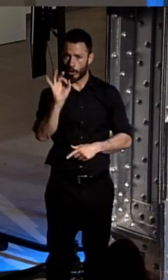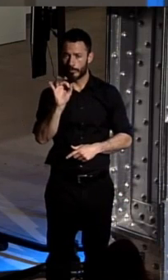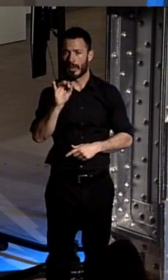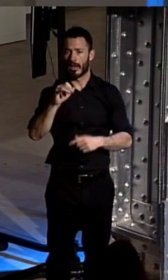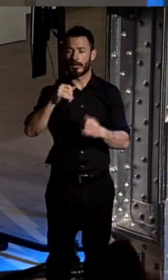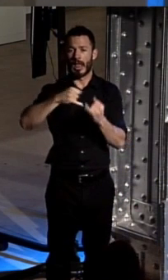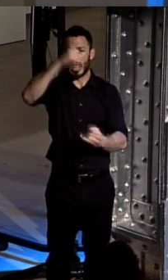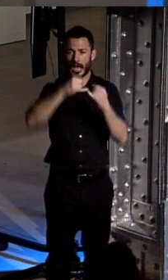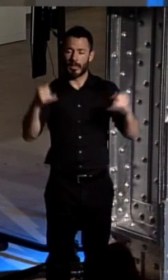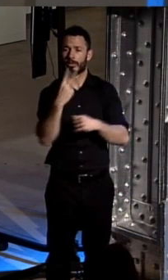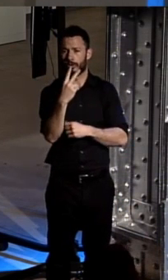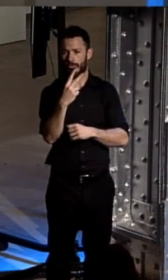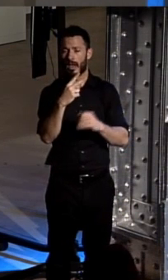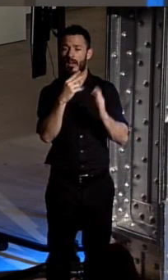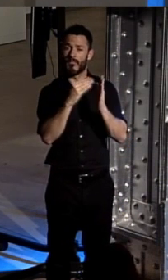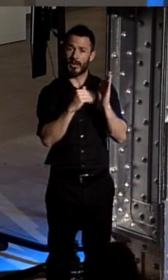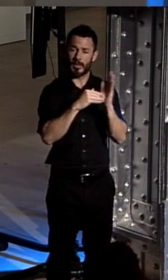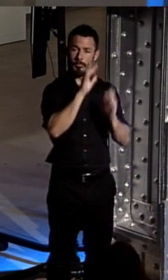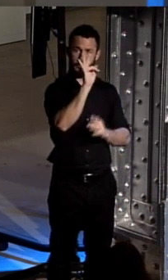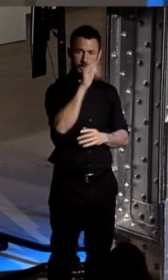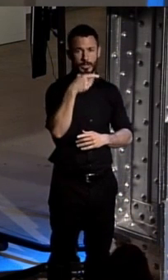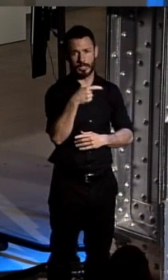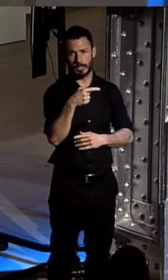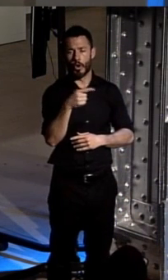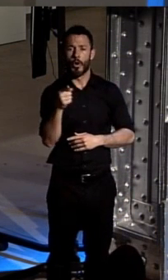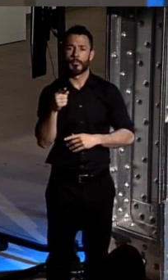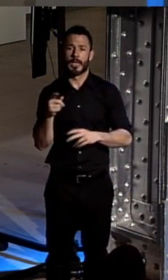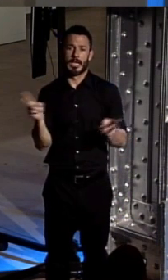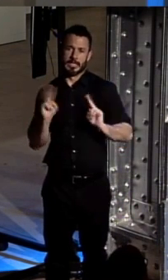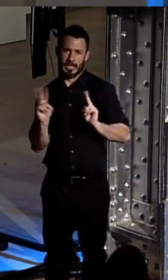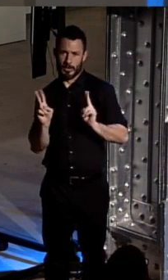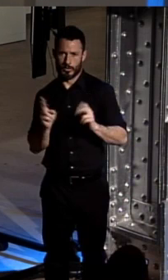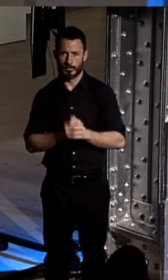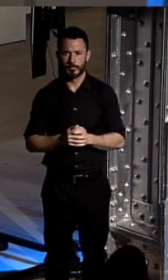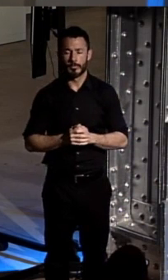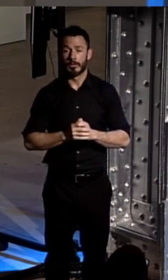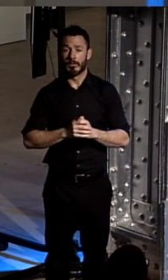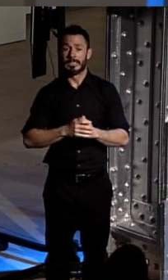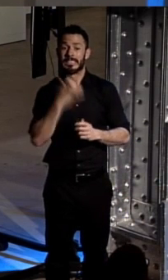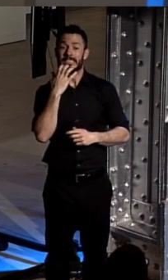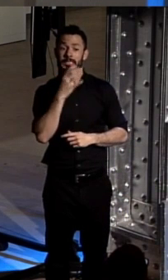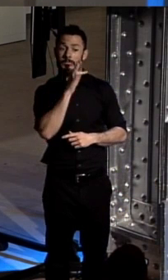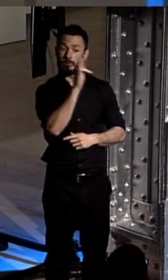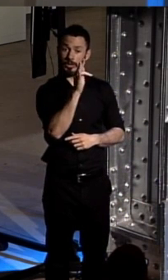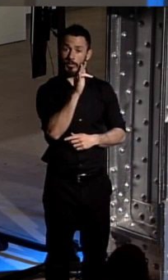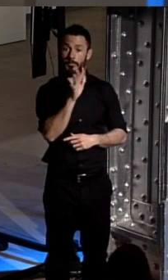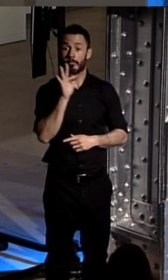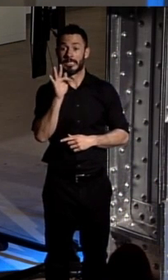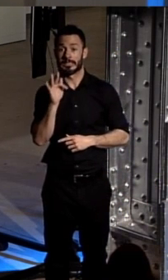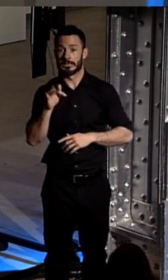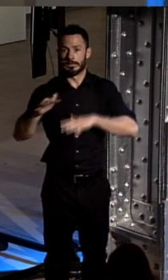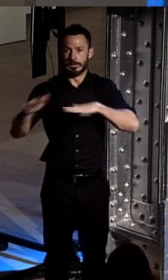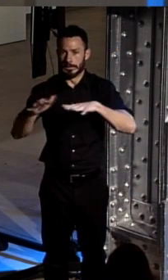puede ser positiva o negativa, y otro eje que es la activación, cómo de excitados estamos. Entonces, en función de si es positivo y alta activación o